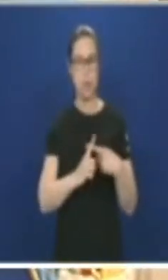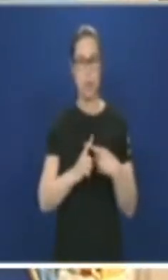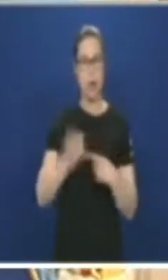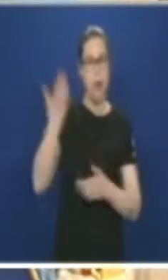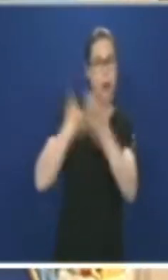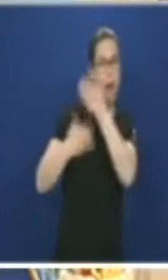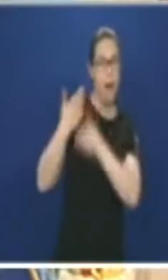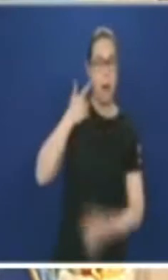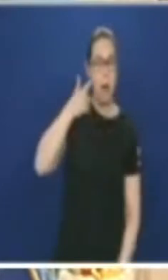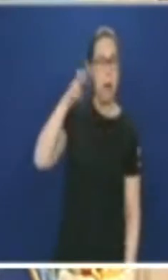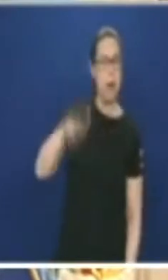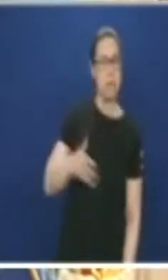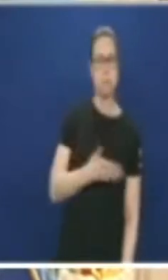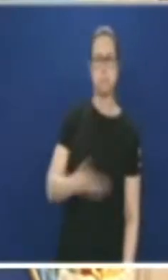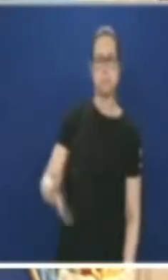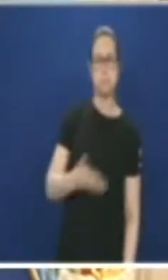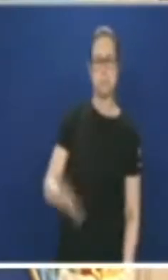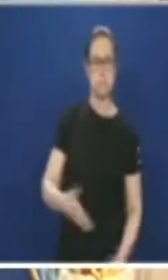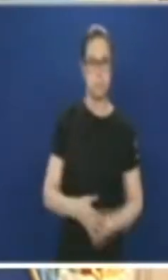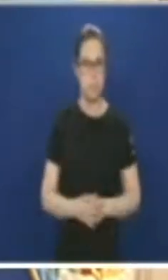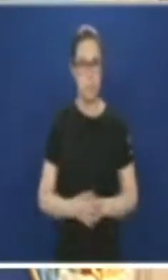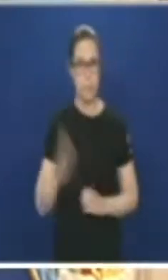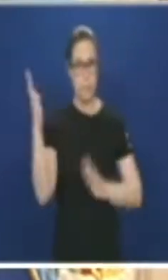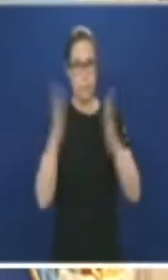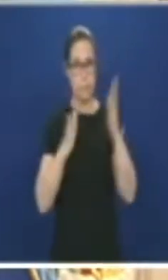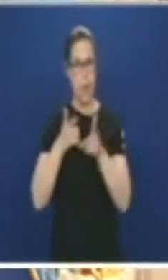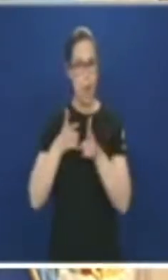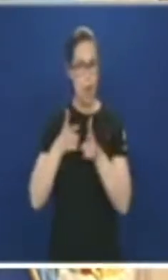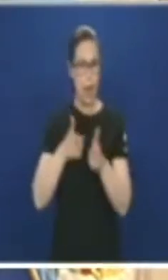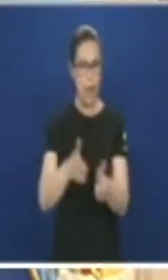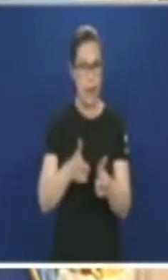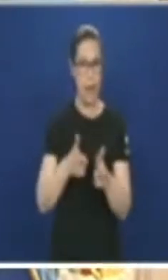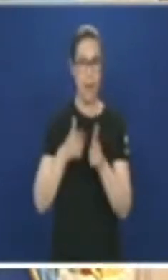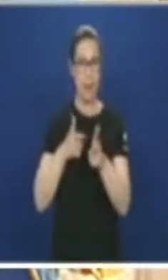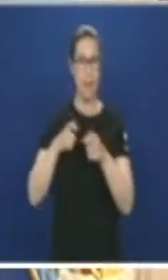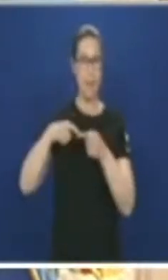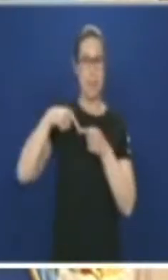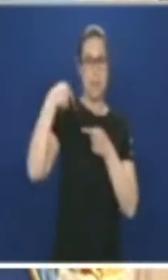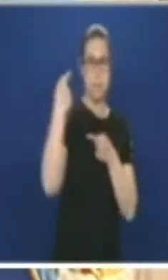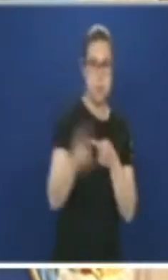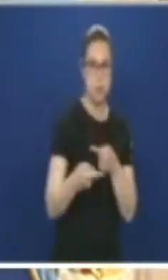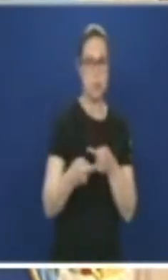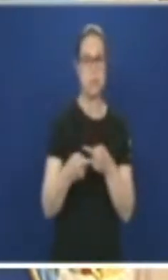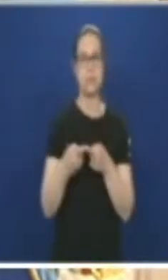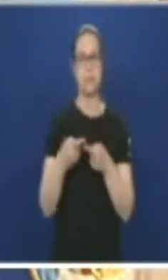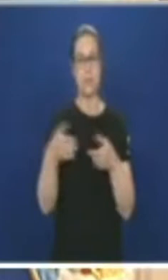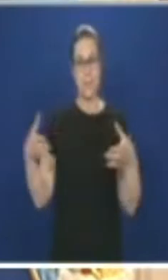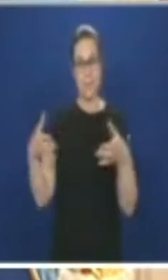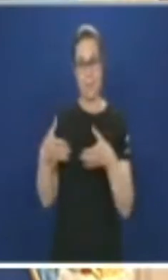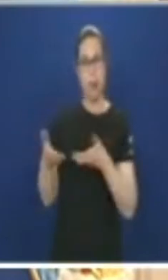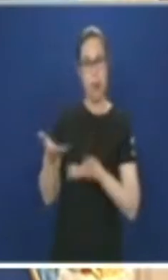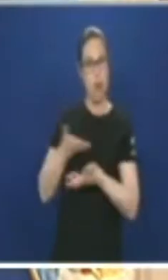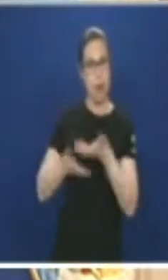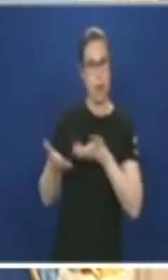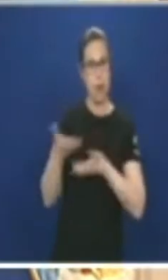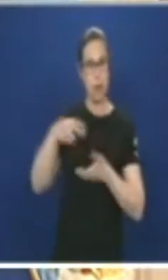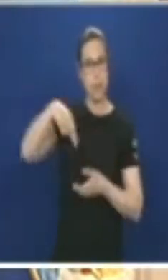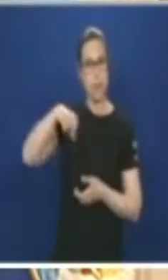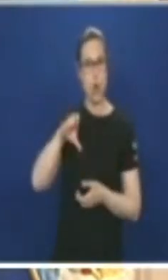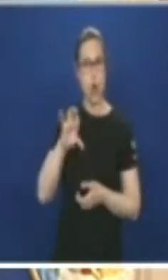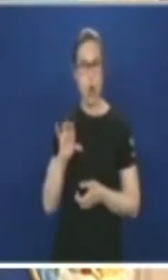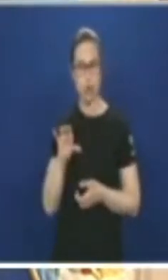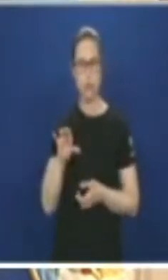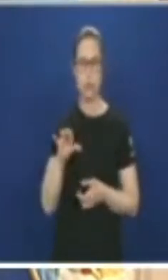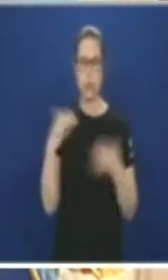vida. A guerra e a posguerra obrigaron a moitos dos colaboradores de Nós a pagaren un